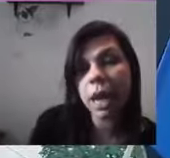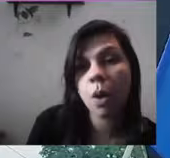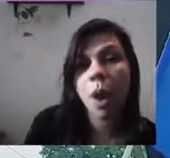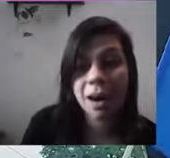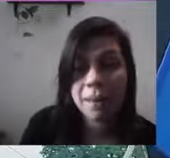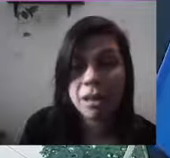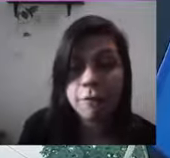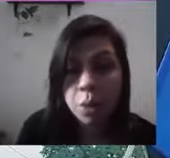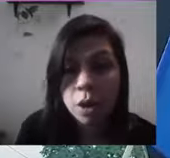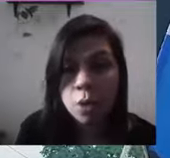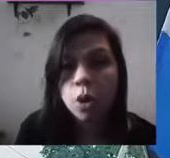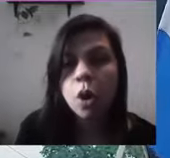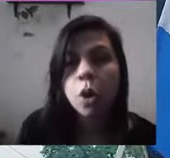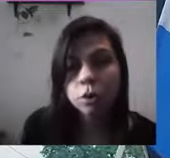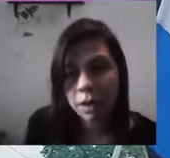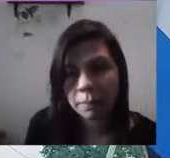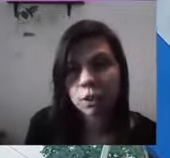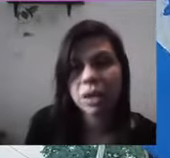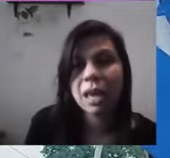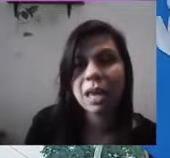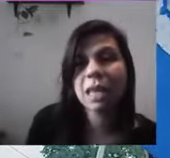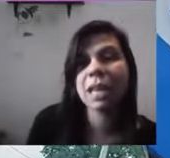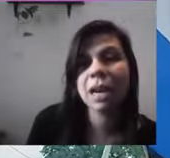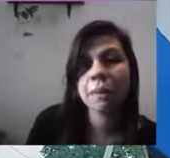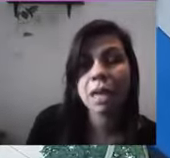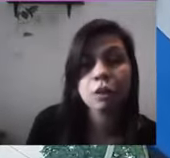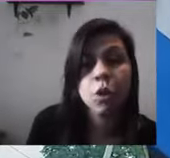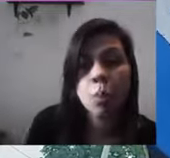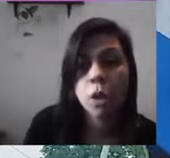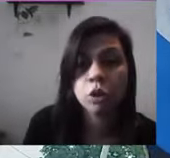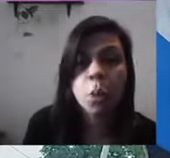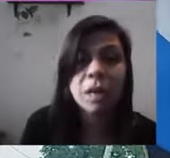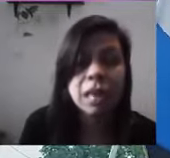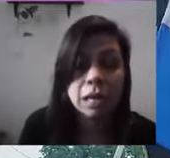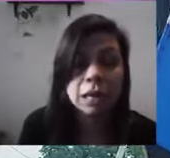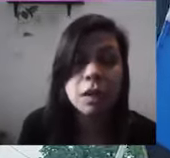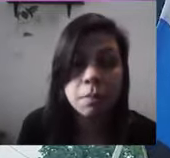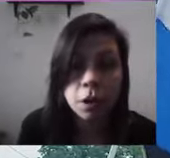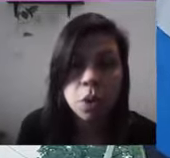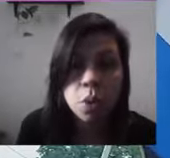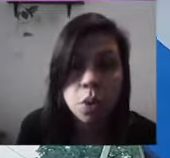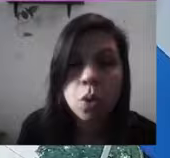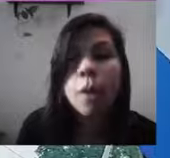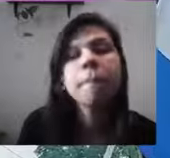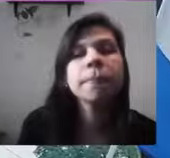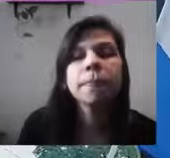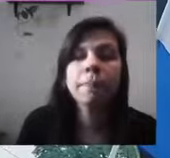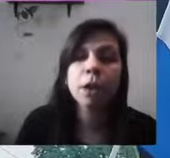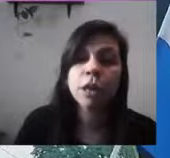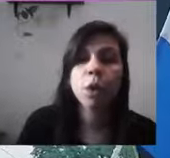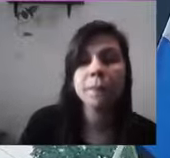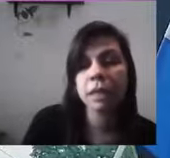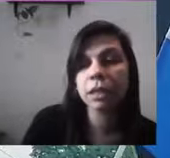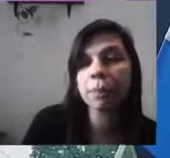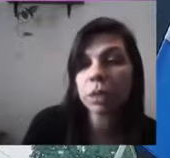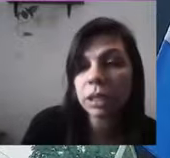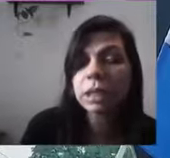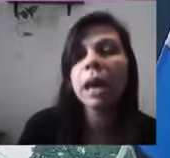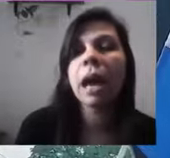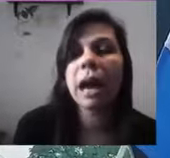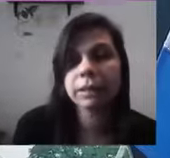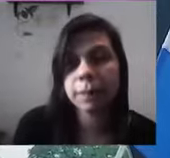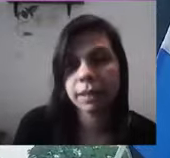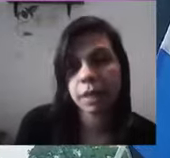reglamentaria o armas de fuego, otras personas heridas de gravedad como el documentalista que perdió un ojo, disparos de escopeta